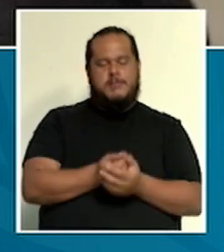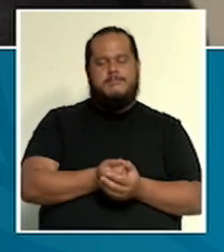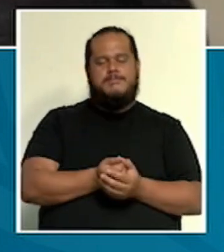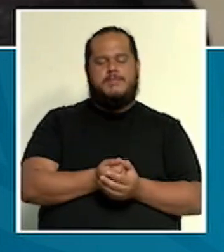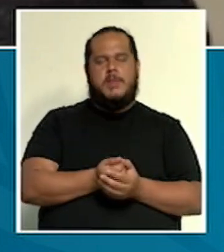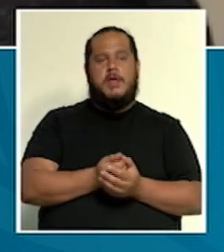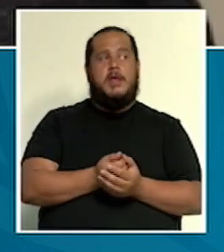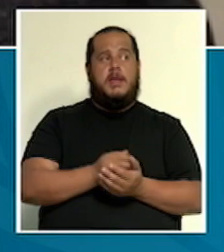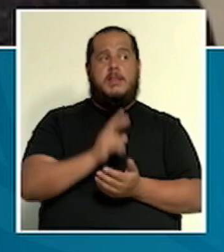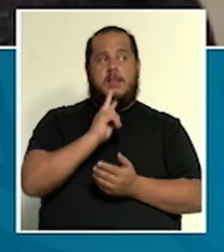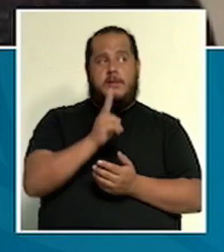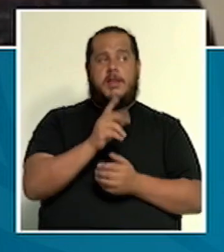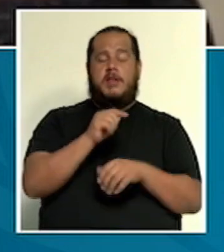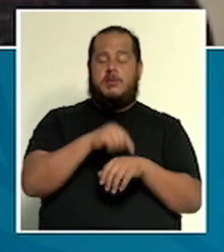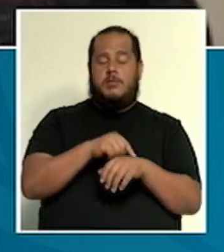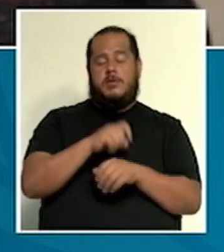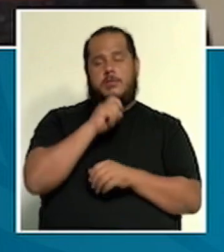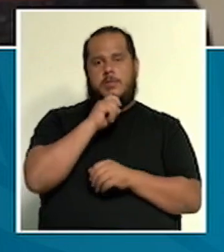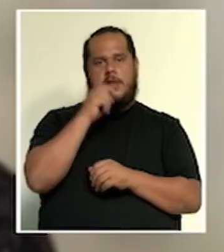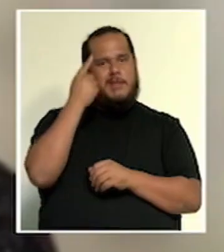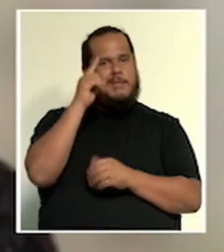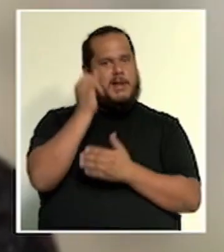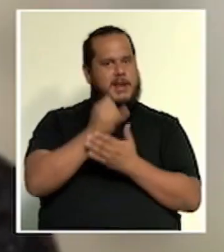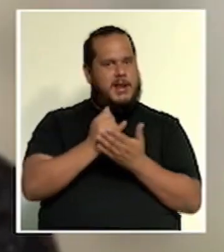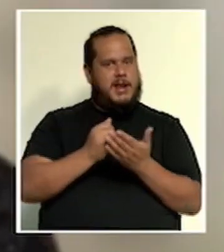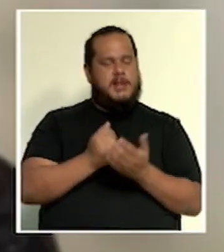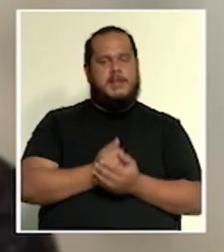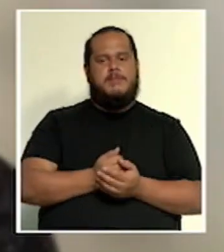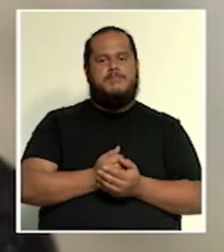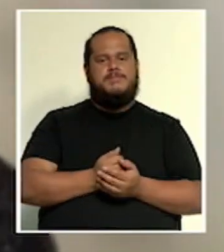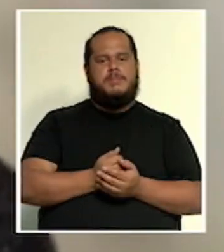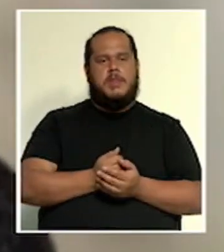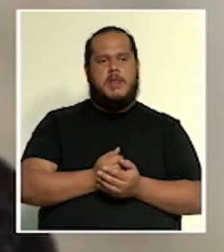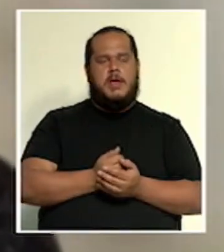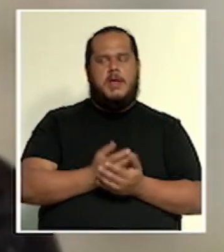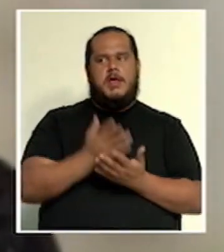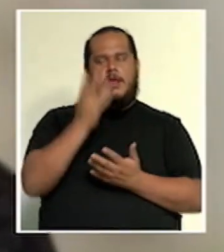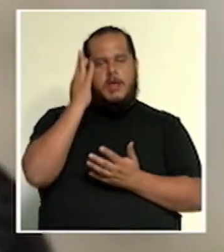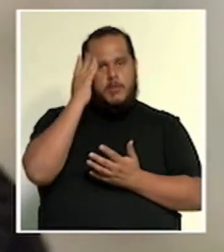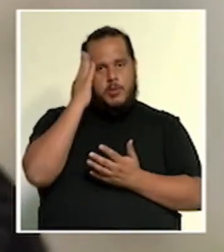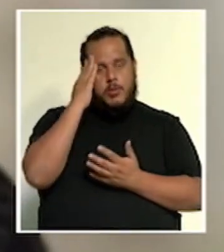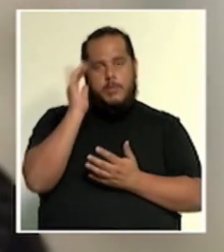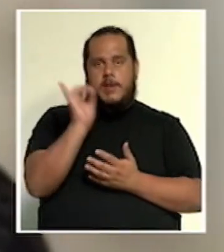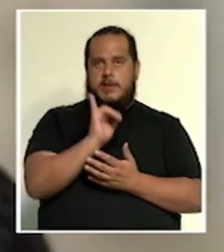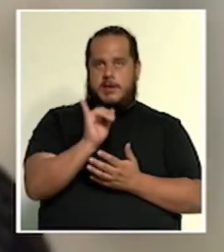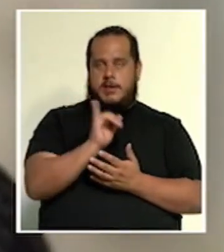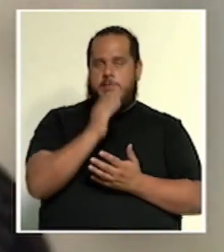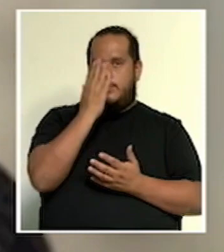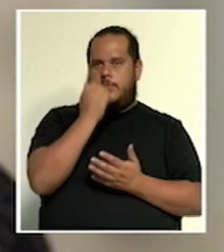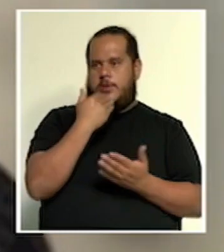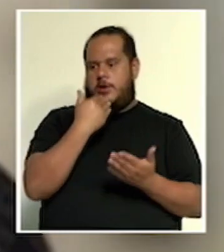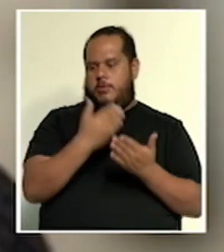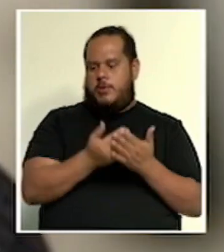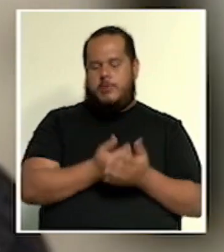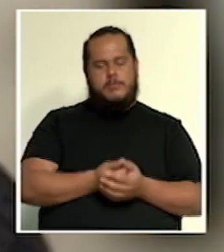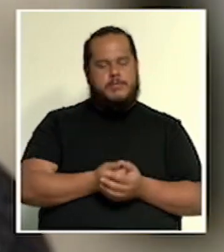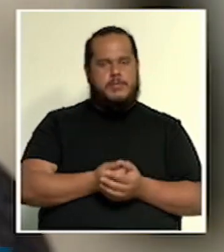Realmente son momentos muy difíciles para el arte y muy preocupantes también, porque bueno,